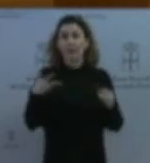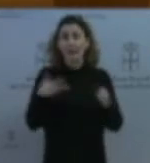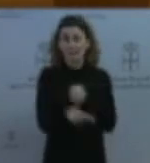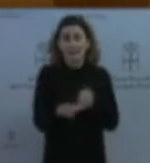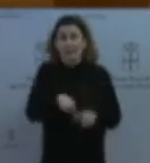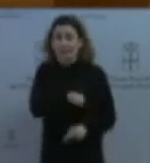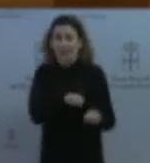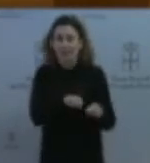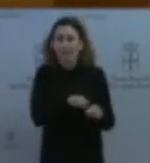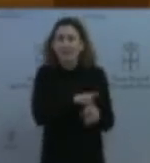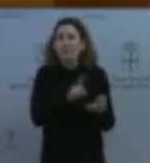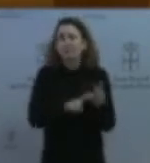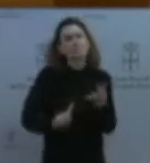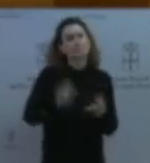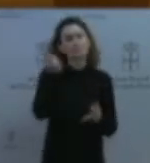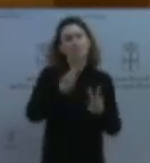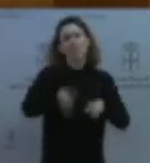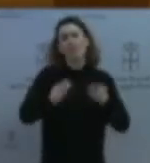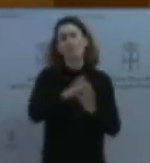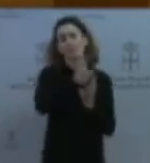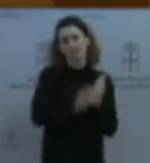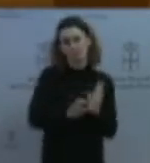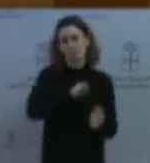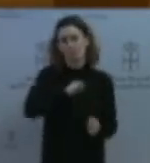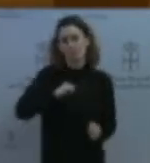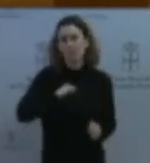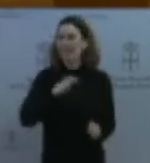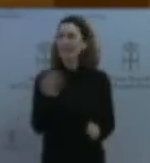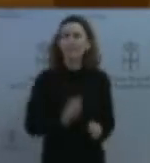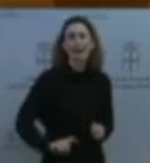del Estatuto de Autonomía tenga éxito. Y yo a eso ya lo que me voy a